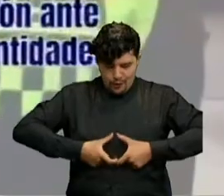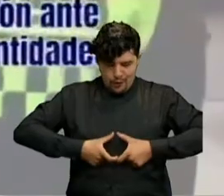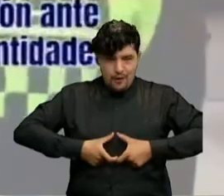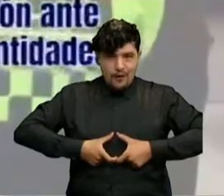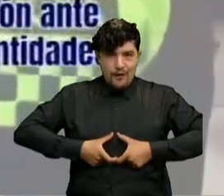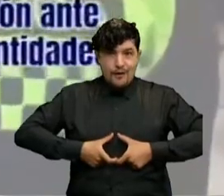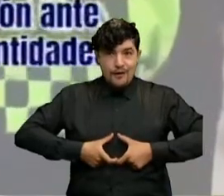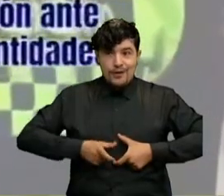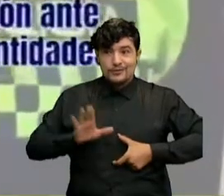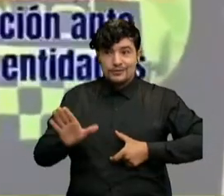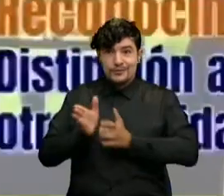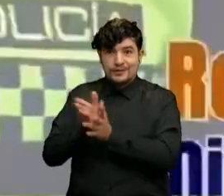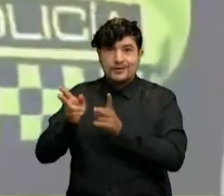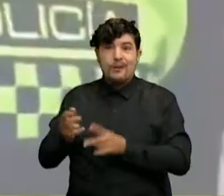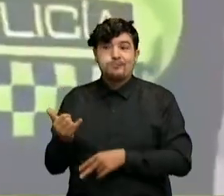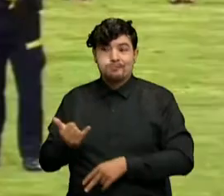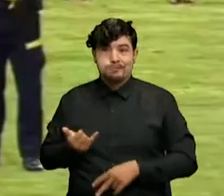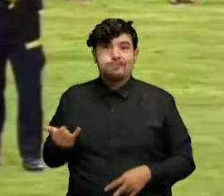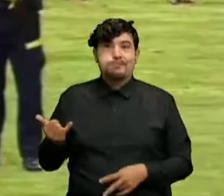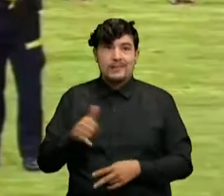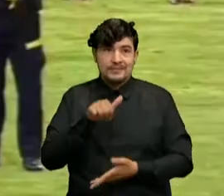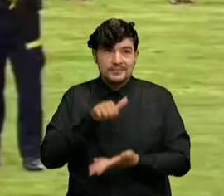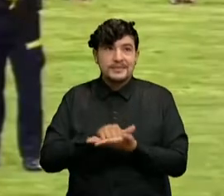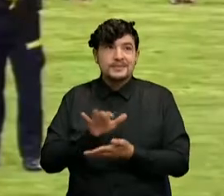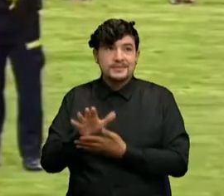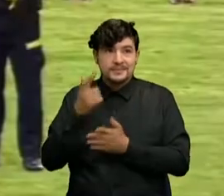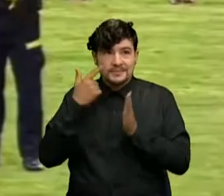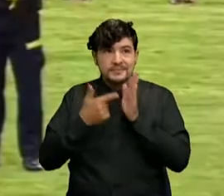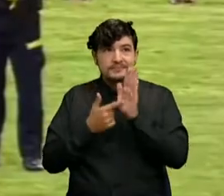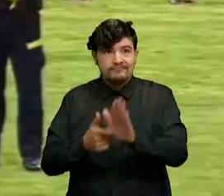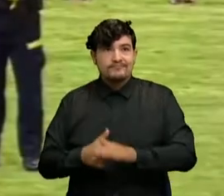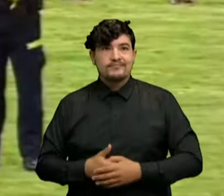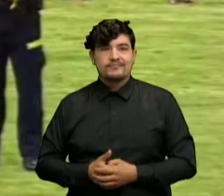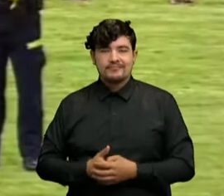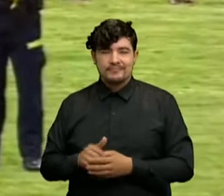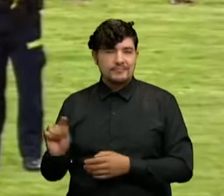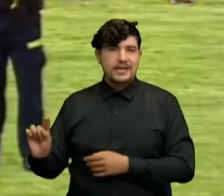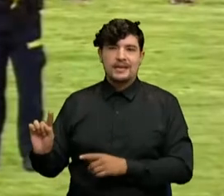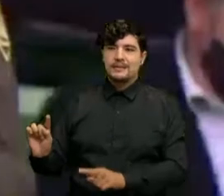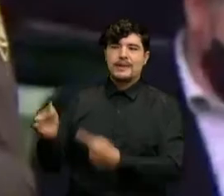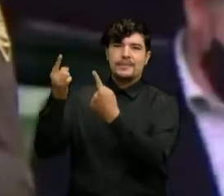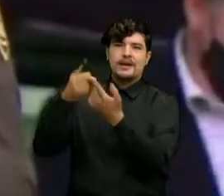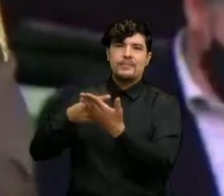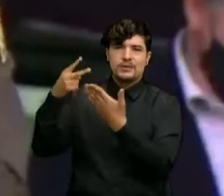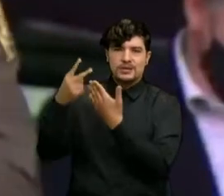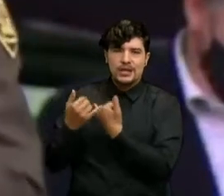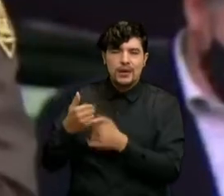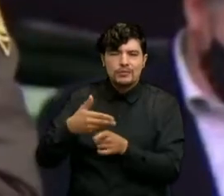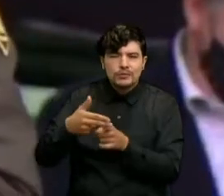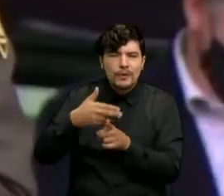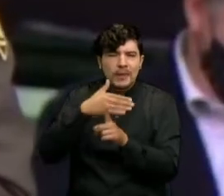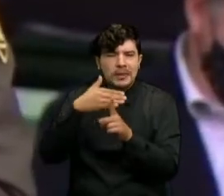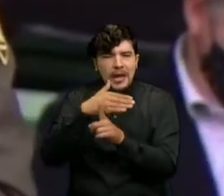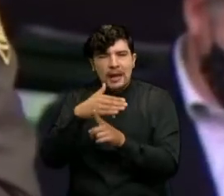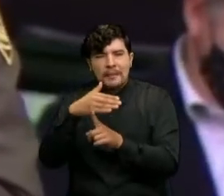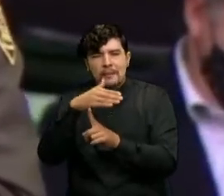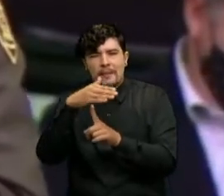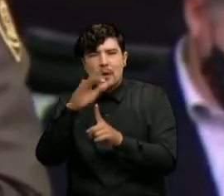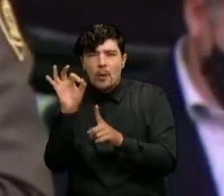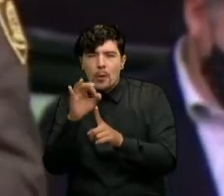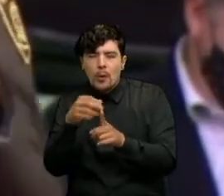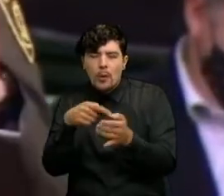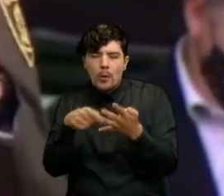tienen los jóvenes con los nuevos uniformes, que entra el piloto a mediados de este mes, entre mediados y final del